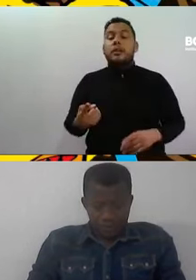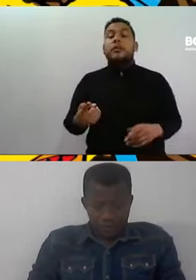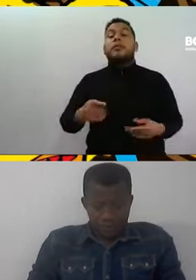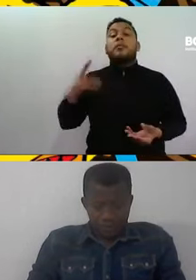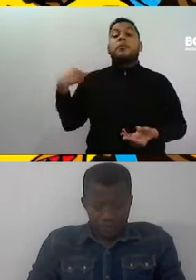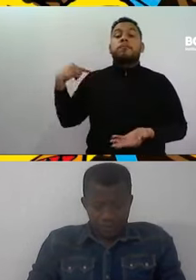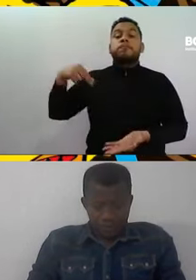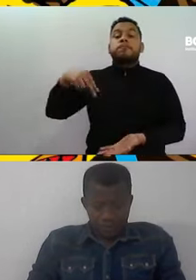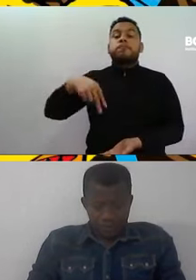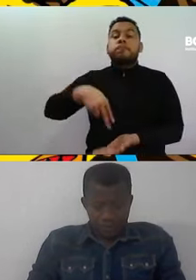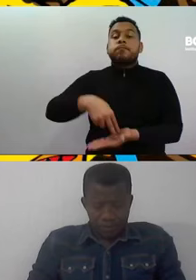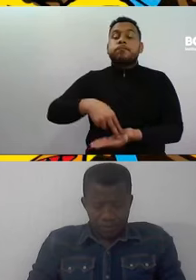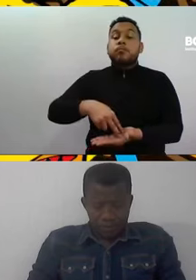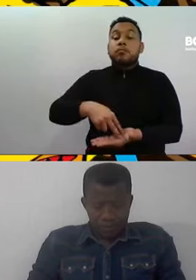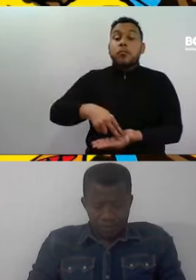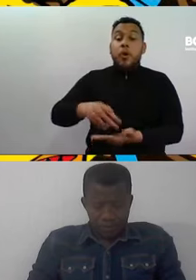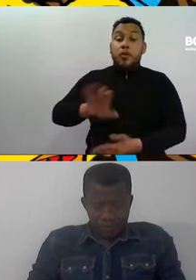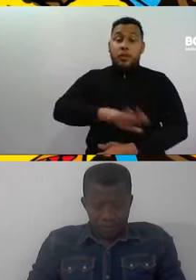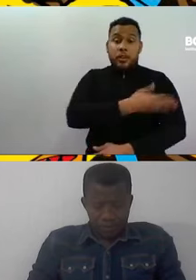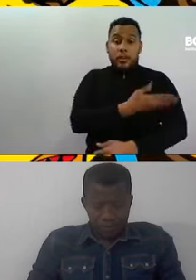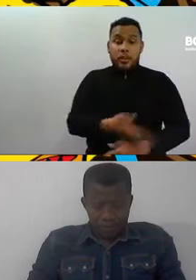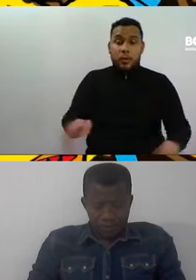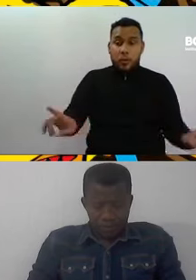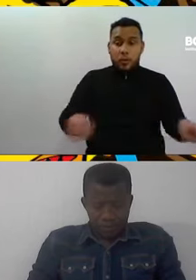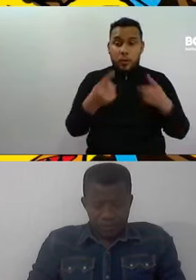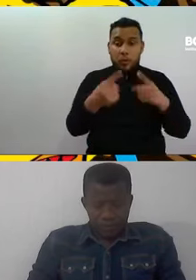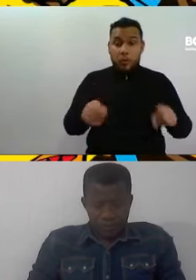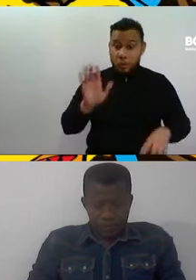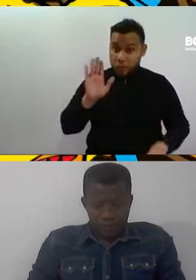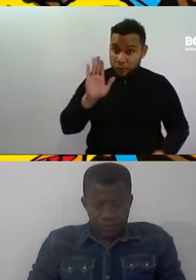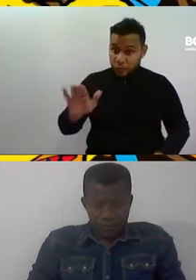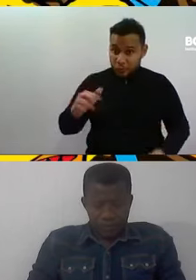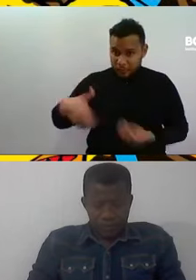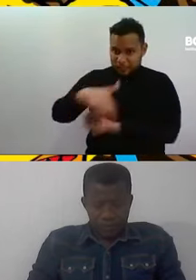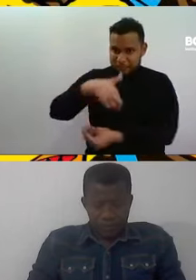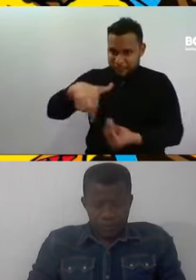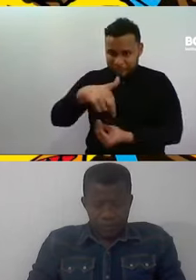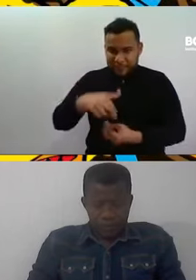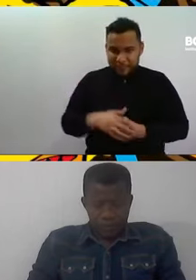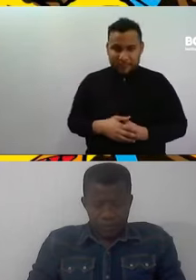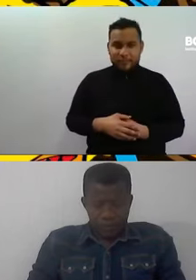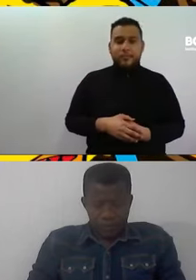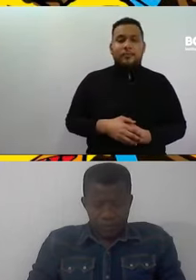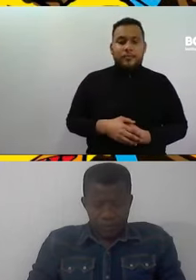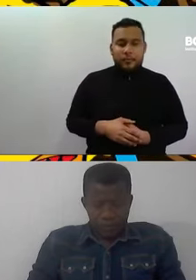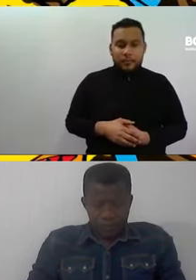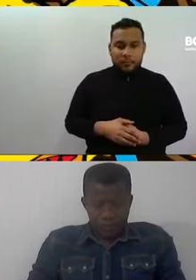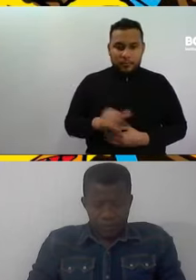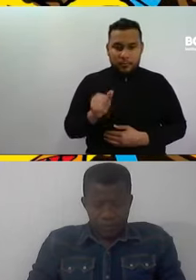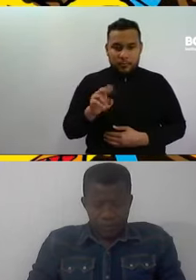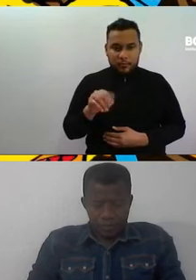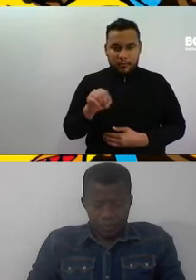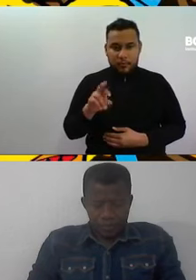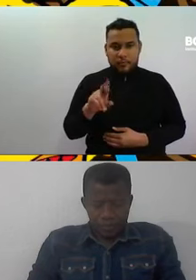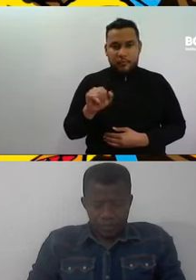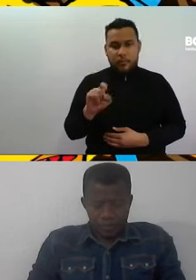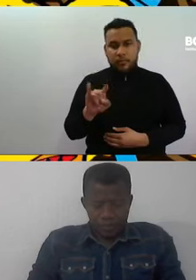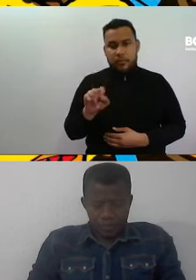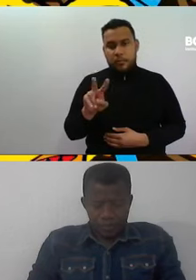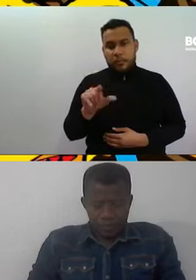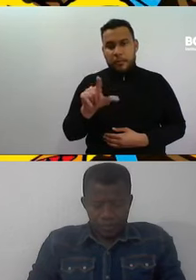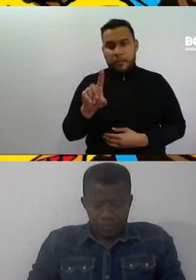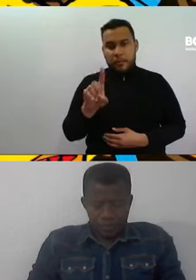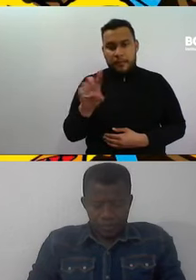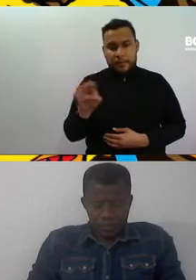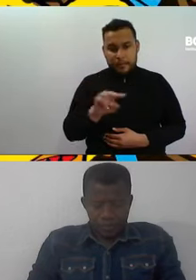Himno de Palenque. Andrew Valdés, el A, es un monacito, pero ese atenco